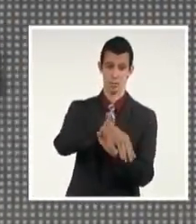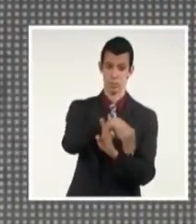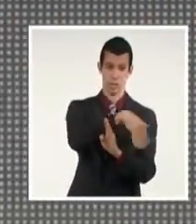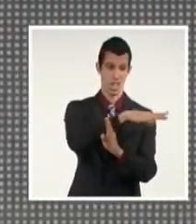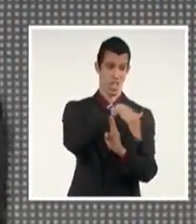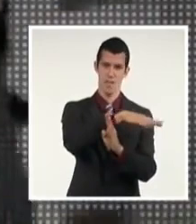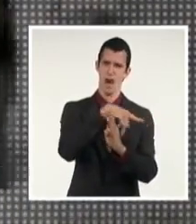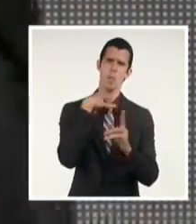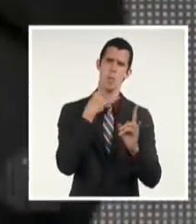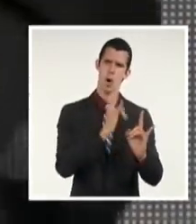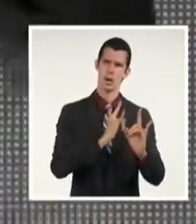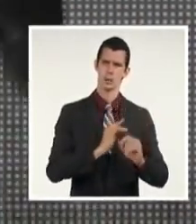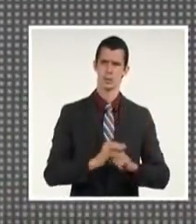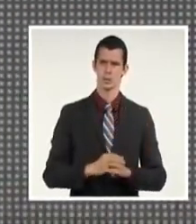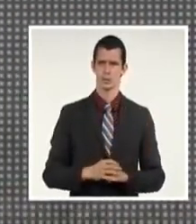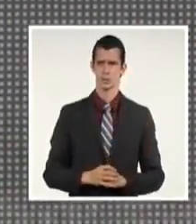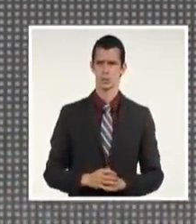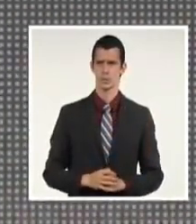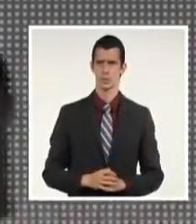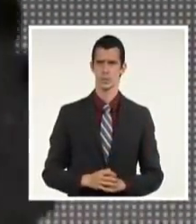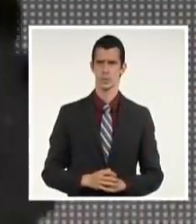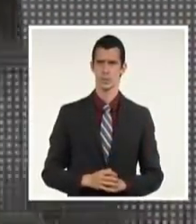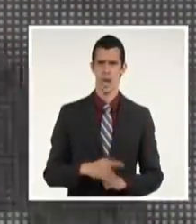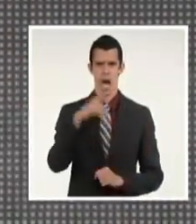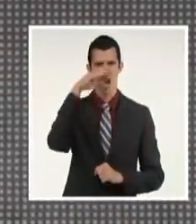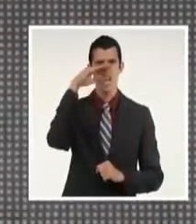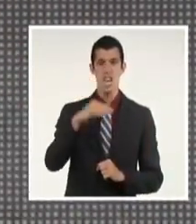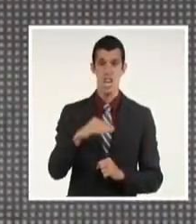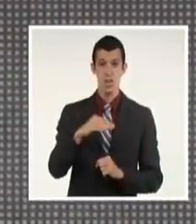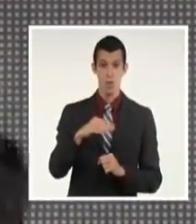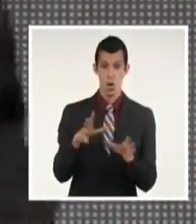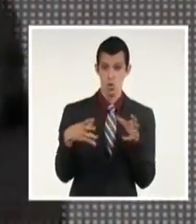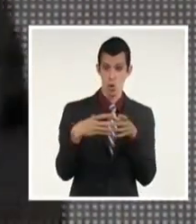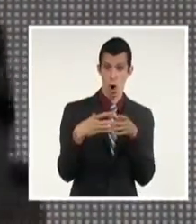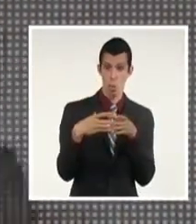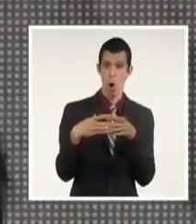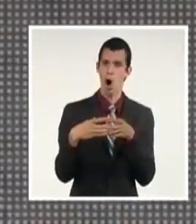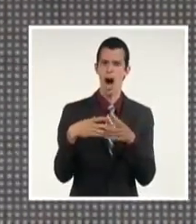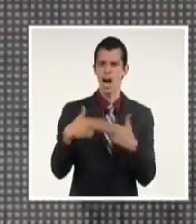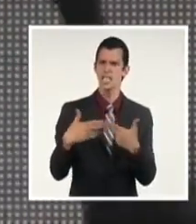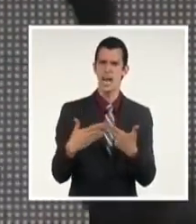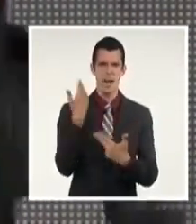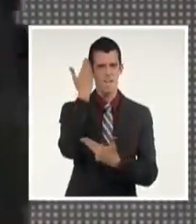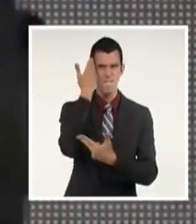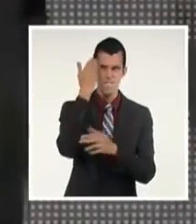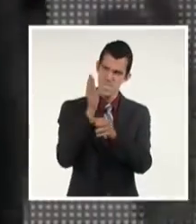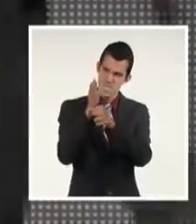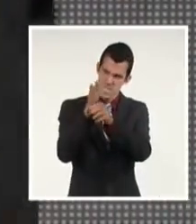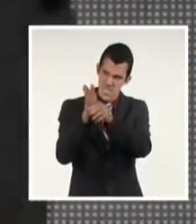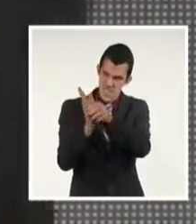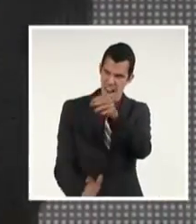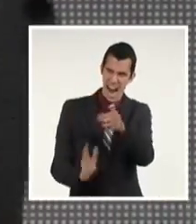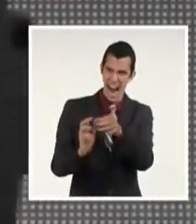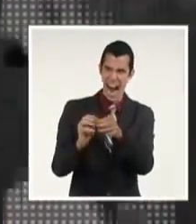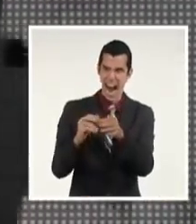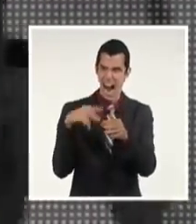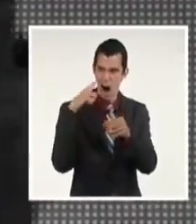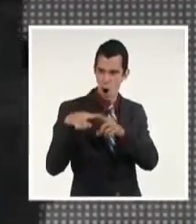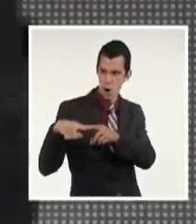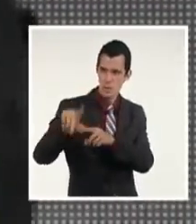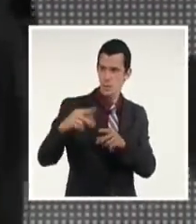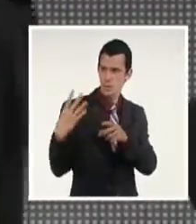retracten, les cortan las orejas delante de los otros, les cortan un dedo. Es un terror implantado